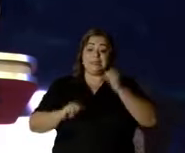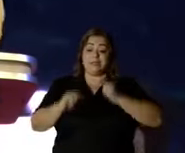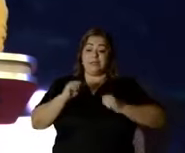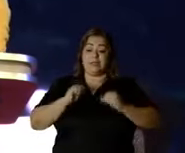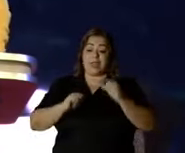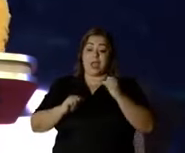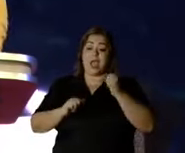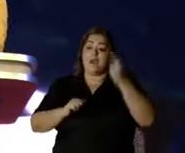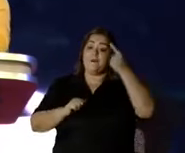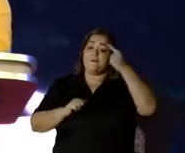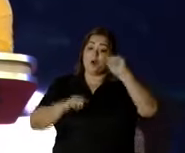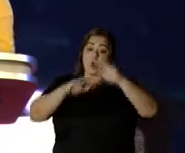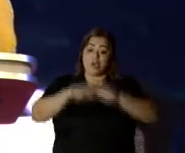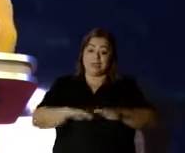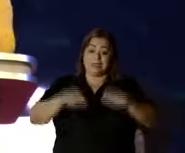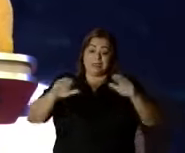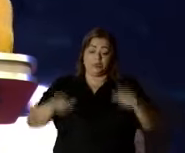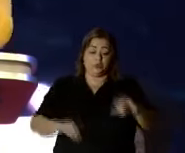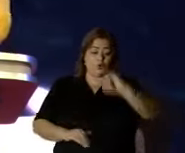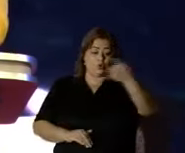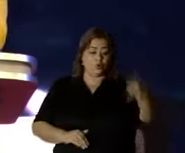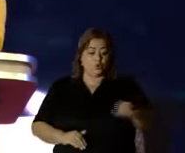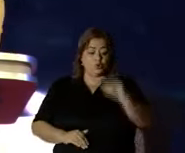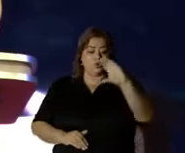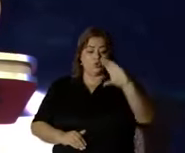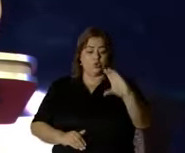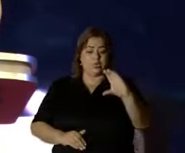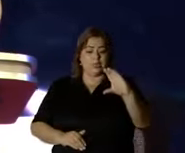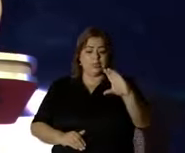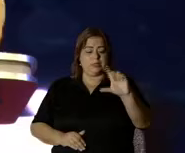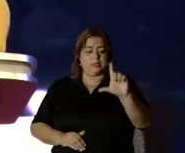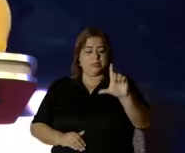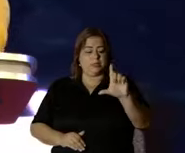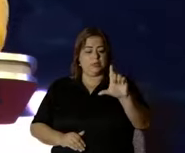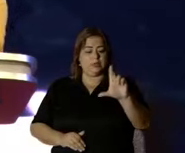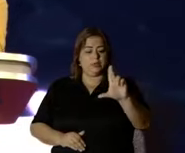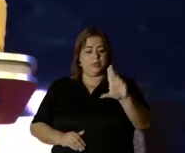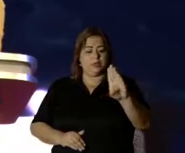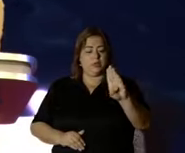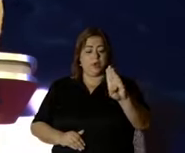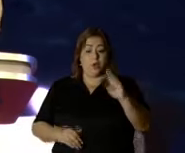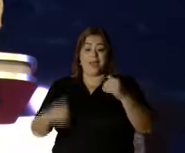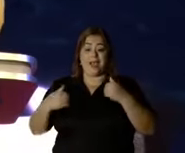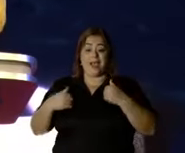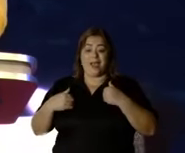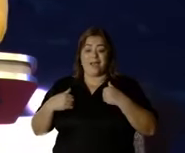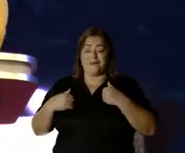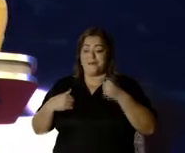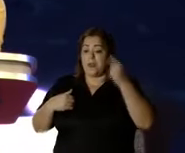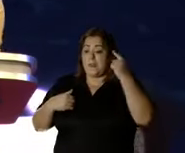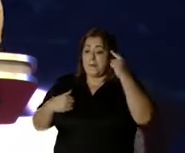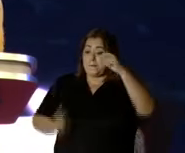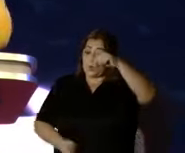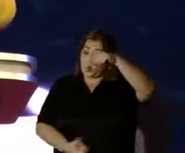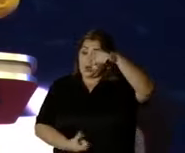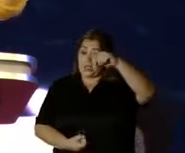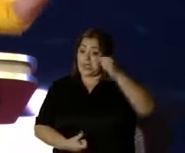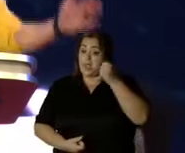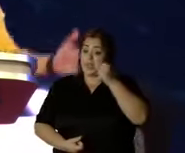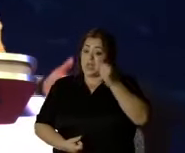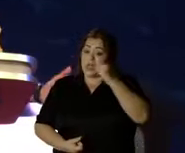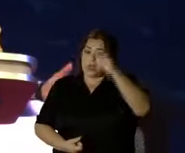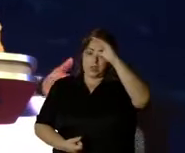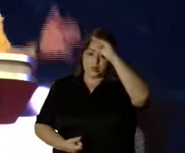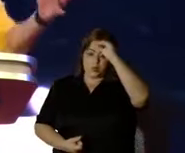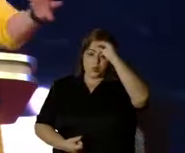una donación de juguetes, le pedimos por favor que traiga sus juguetes sin envolver para varones y para hembras. Los va a depositar ahí cuando salga a